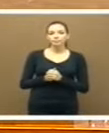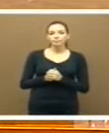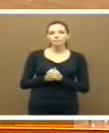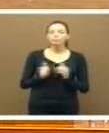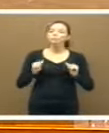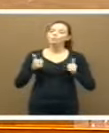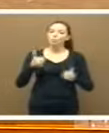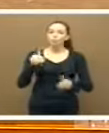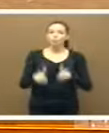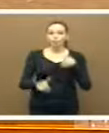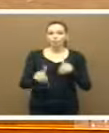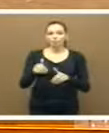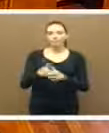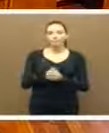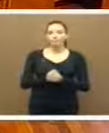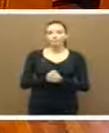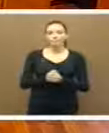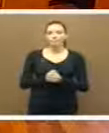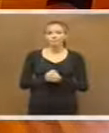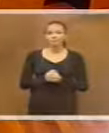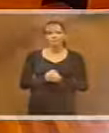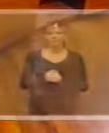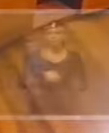Entramos en votación.